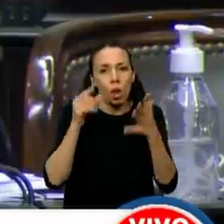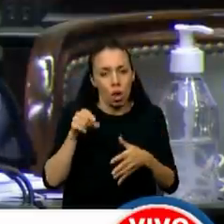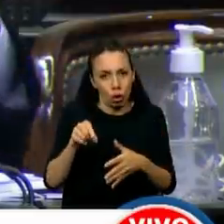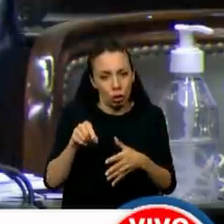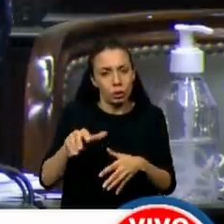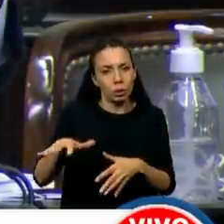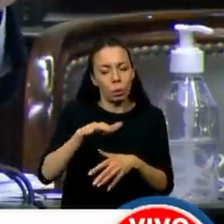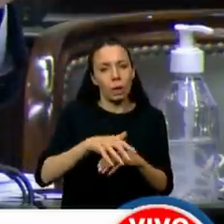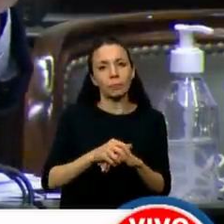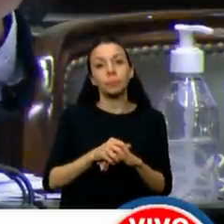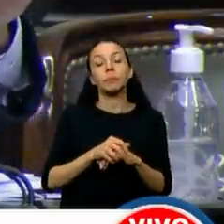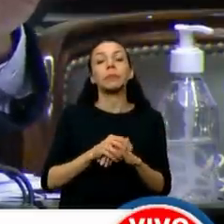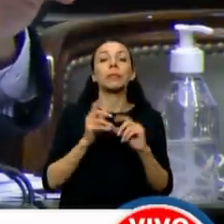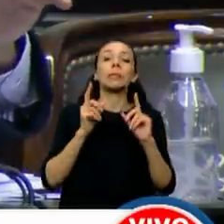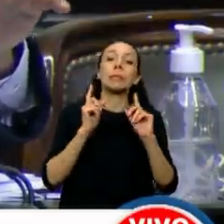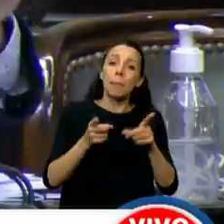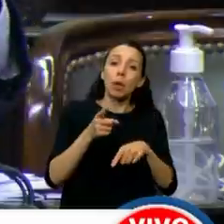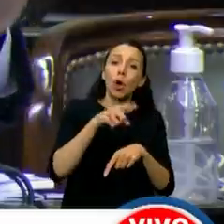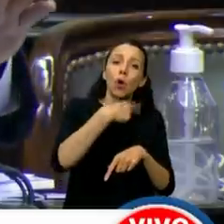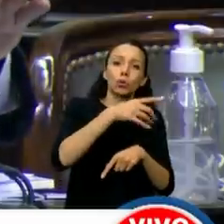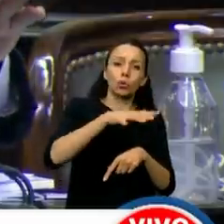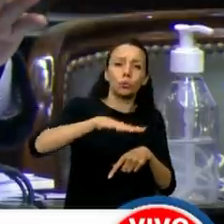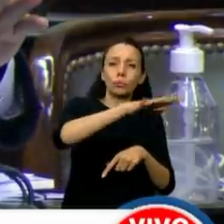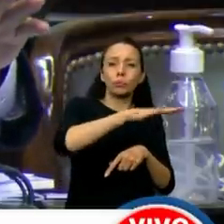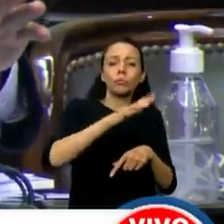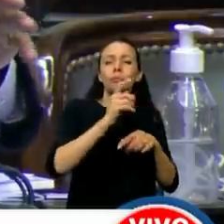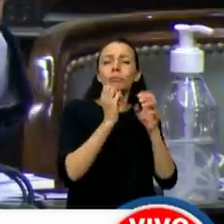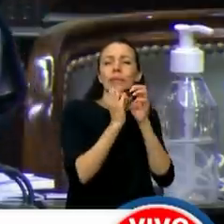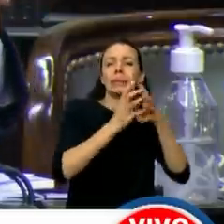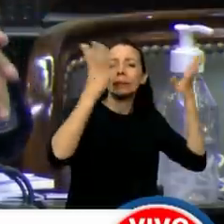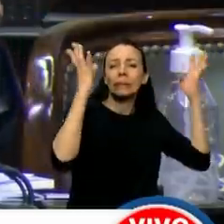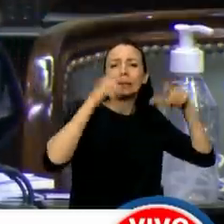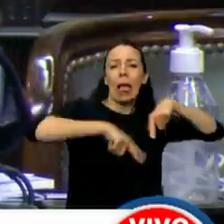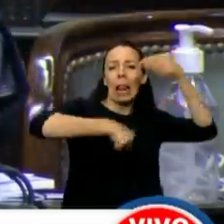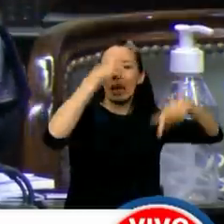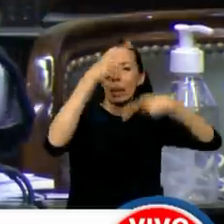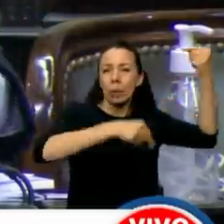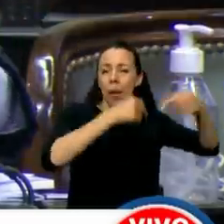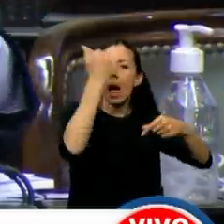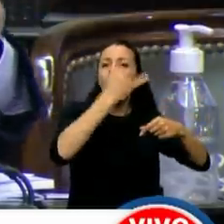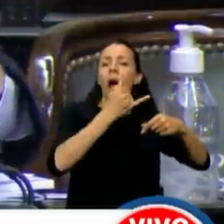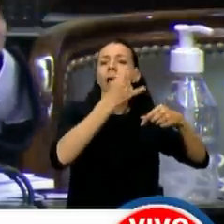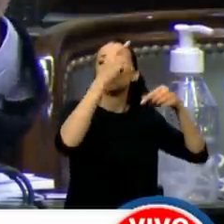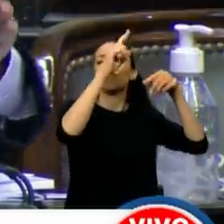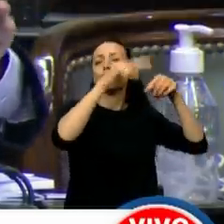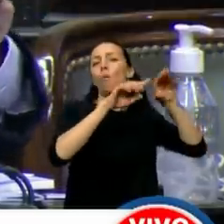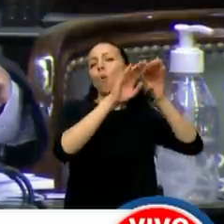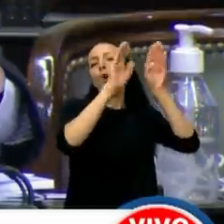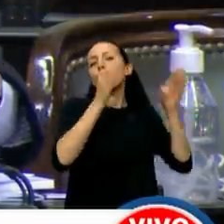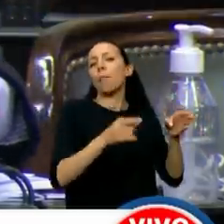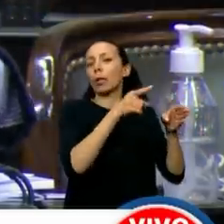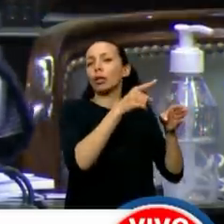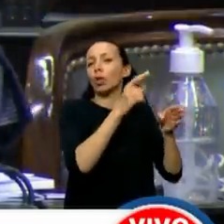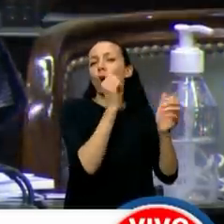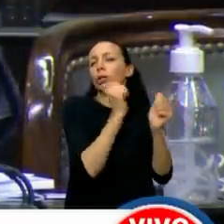otra población en el corazón del impenetrable misión nueva pompeya hay un monumento histórico nacional que se está viniendo abajo